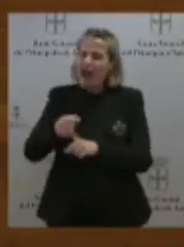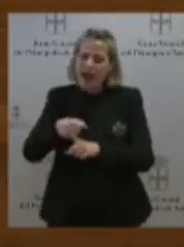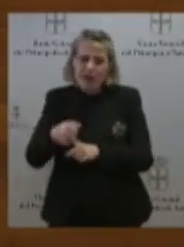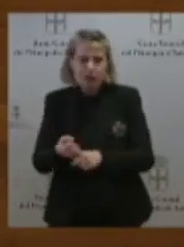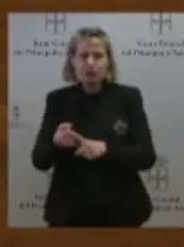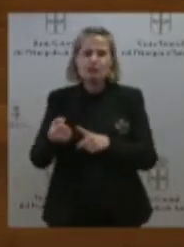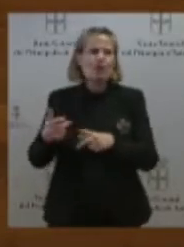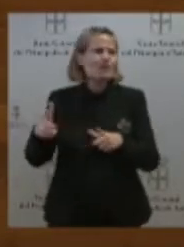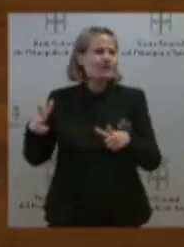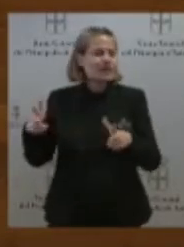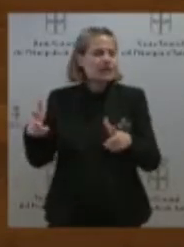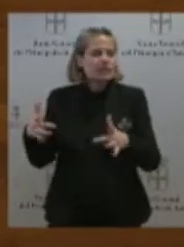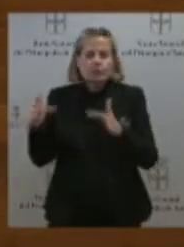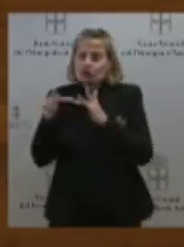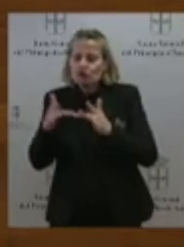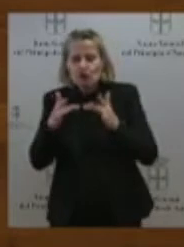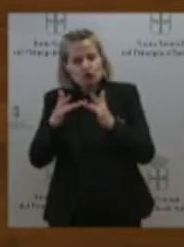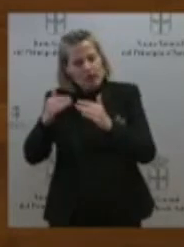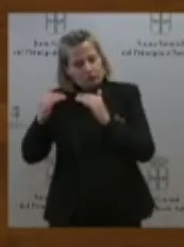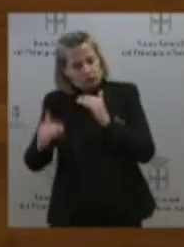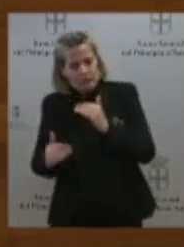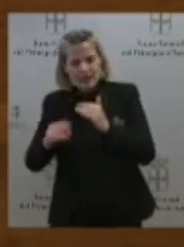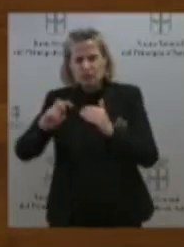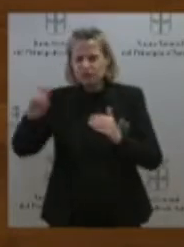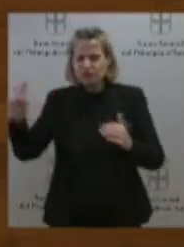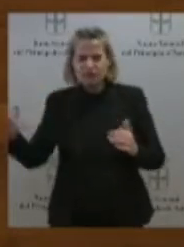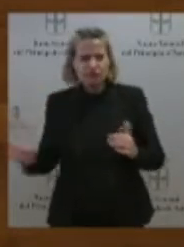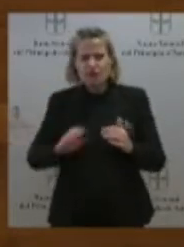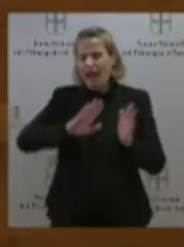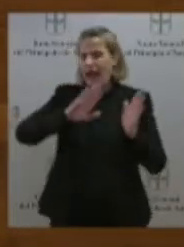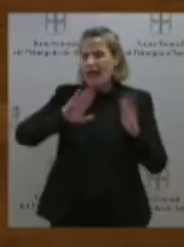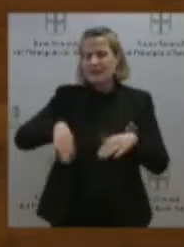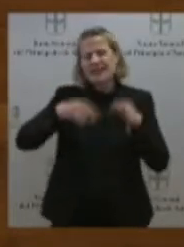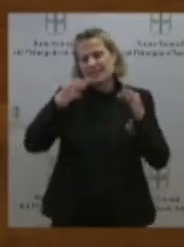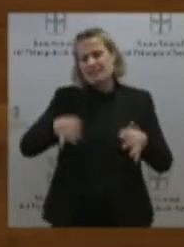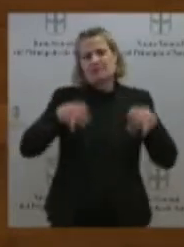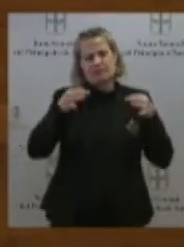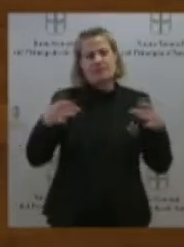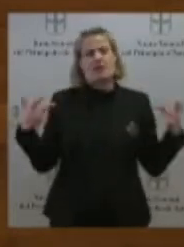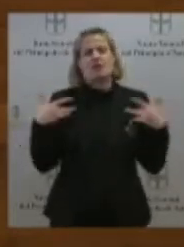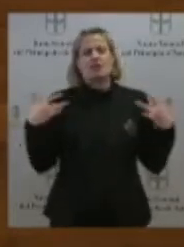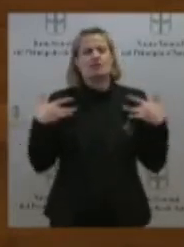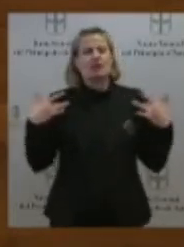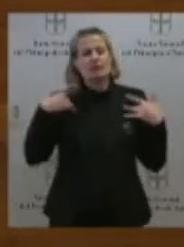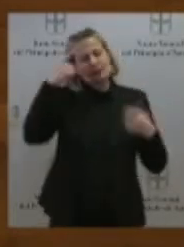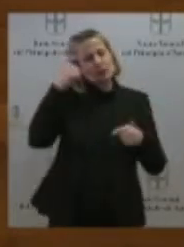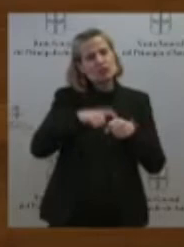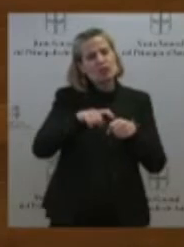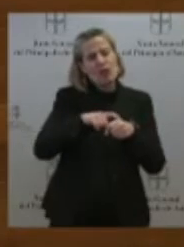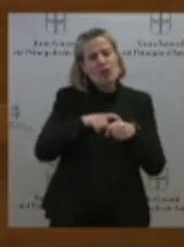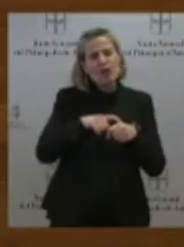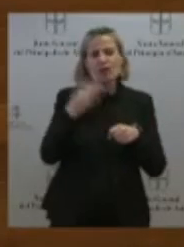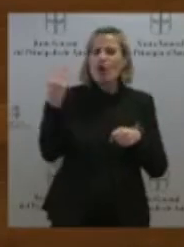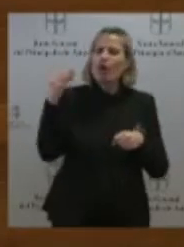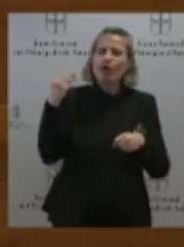ansiedad coadyuvan a incrementar el sufrimiento psicológico adolescente y juvenil. Un estudio de UNICEF, vinculado al impacto de la